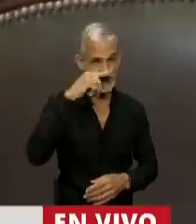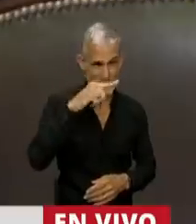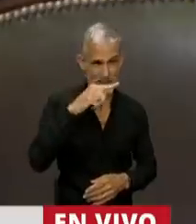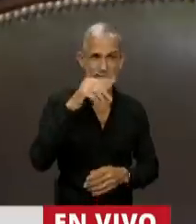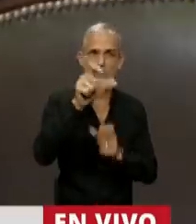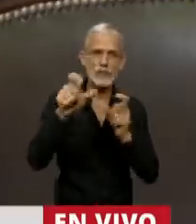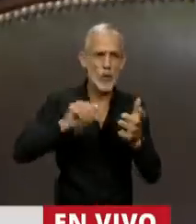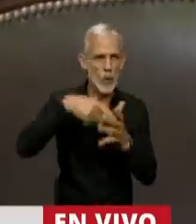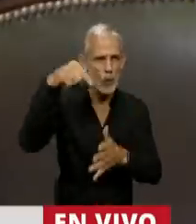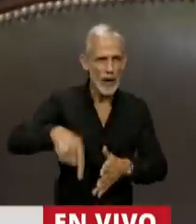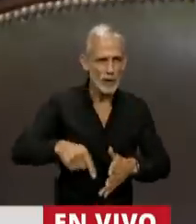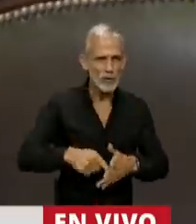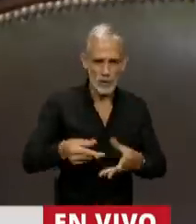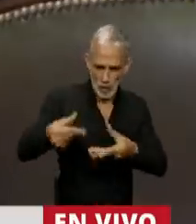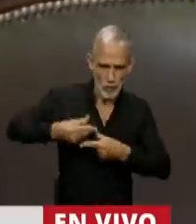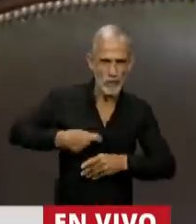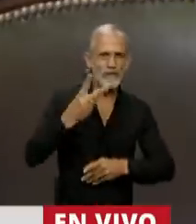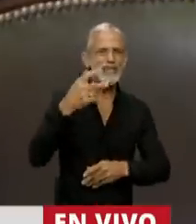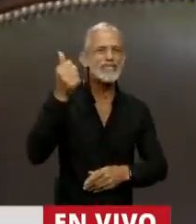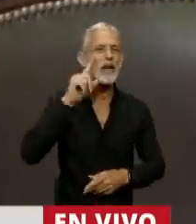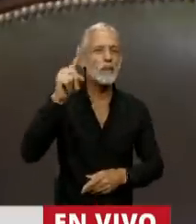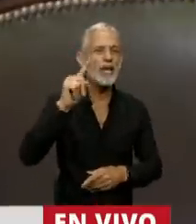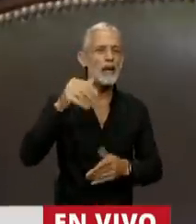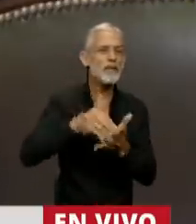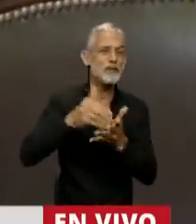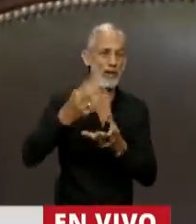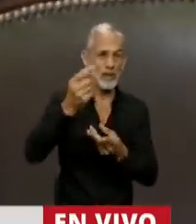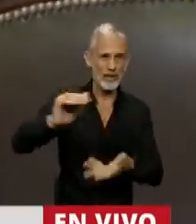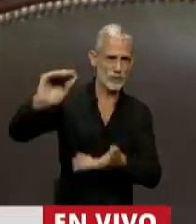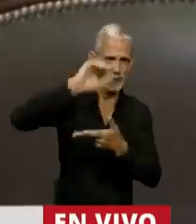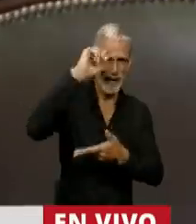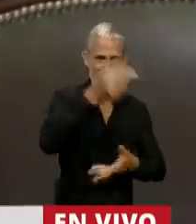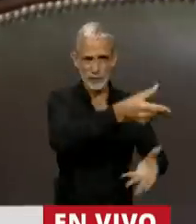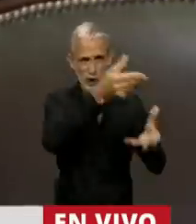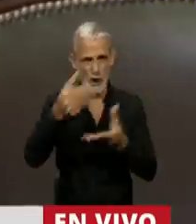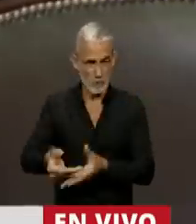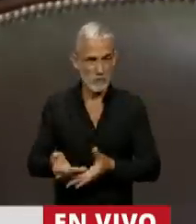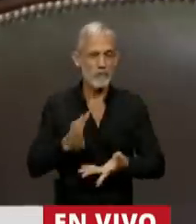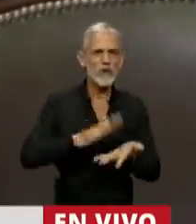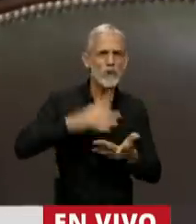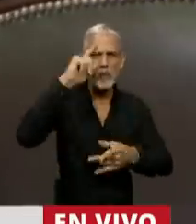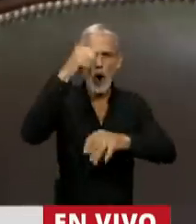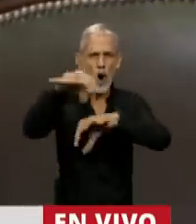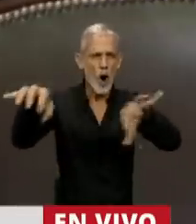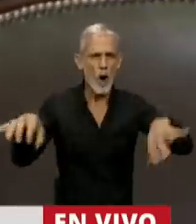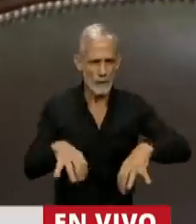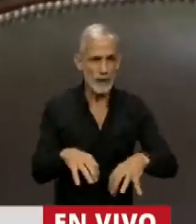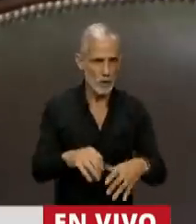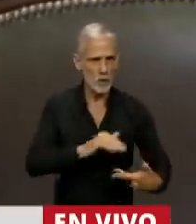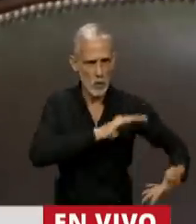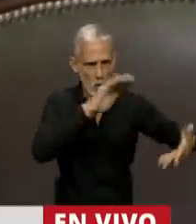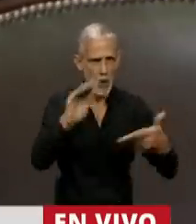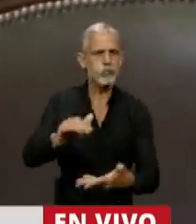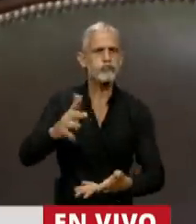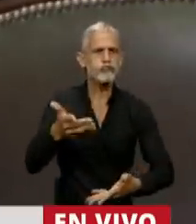350.197 porteñas y porteños recibieron 26.000 millones de pesos de la Nación. En política sanitaria es una gran suma y el primer distrito